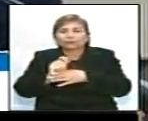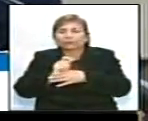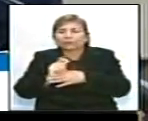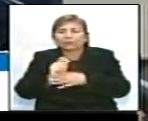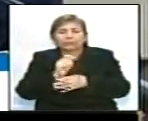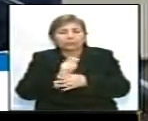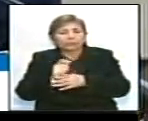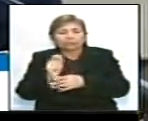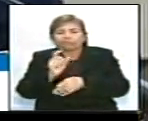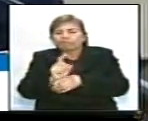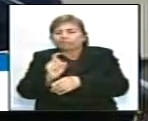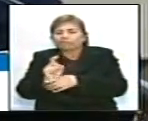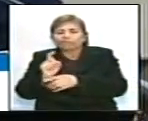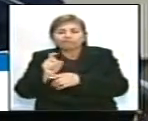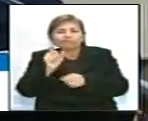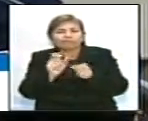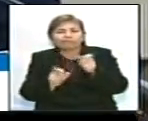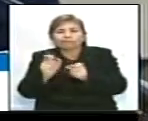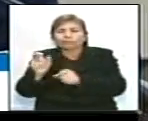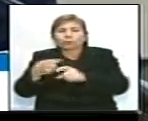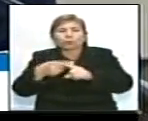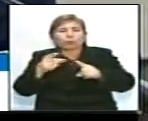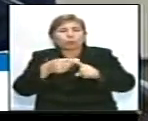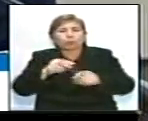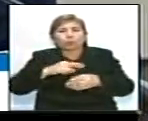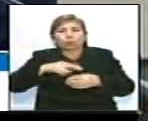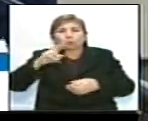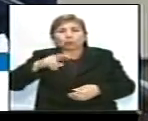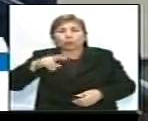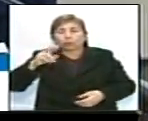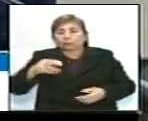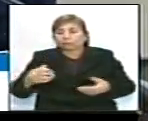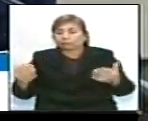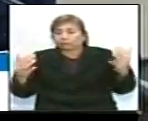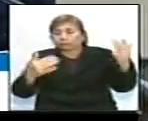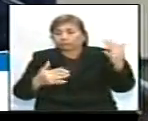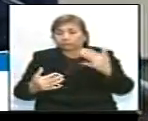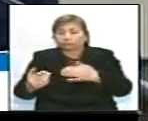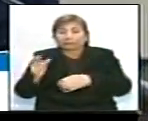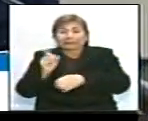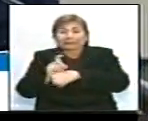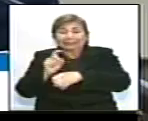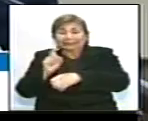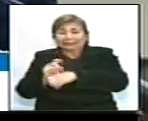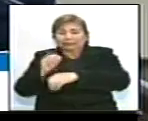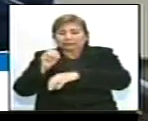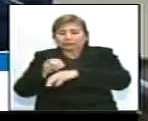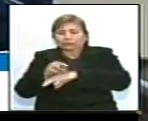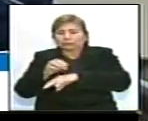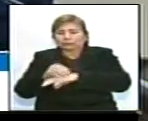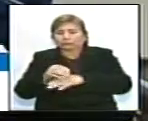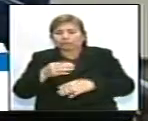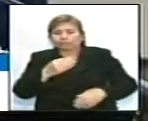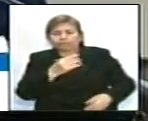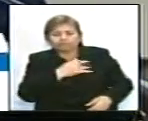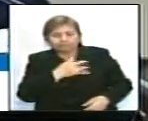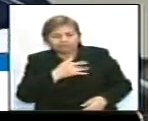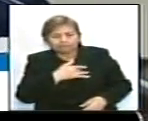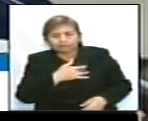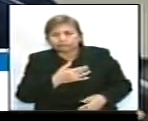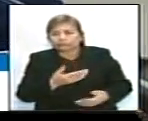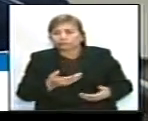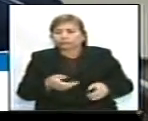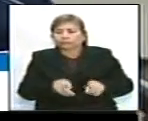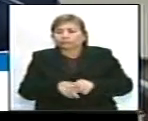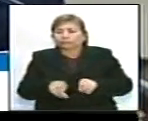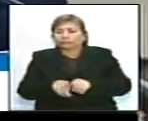participativos con actores de diferentes regiones que han sido capacitados, que han sido sensibilizados y que